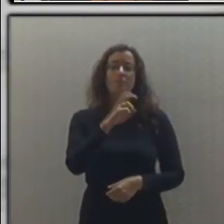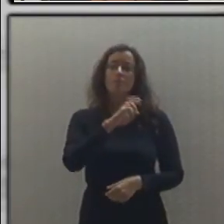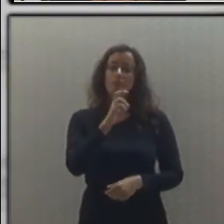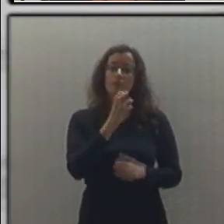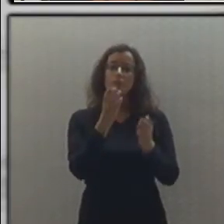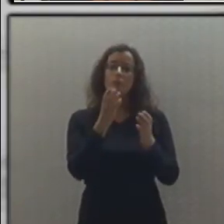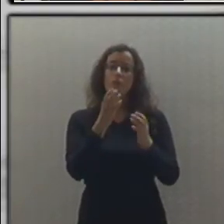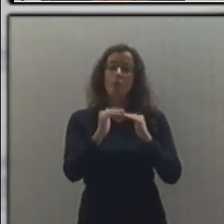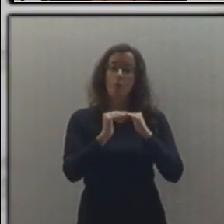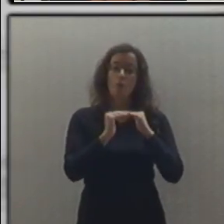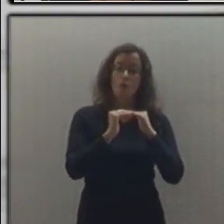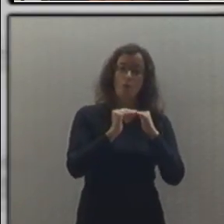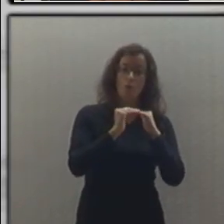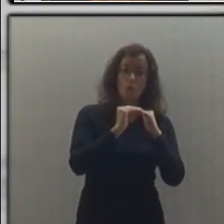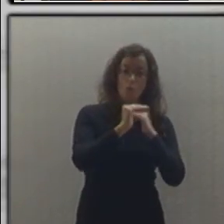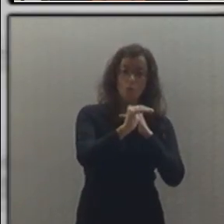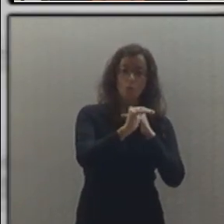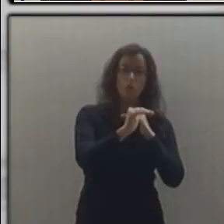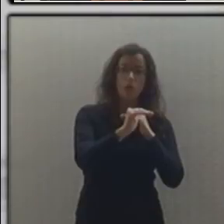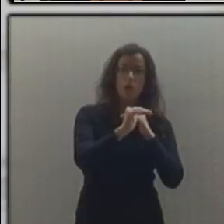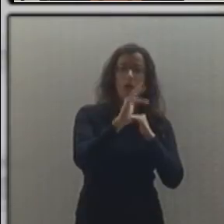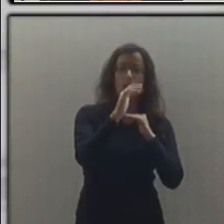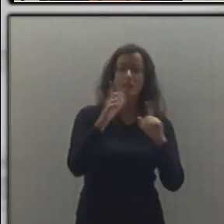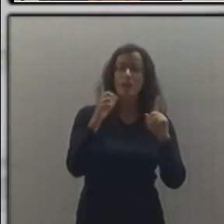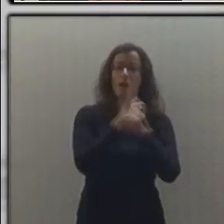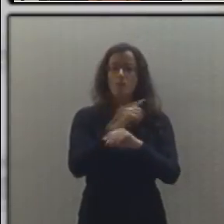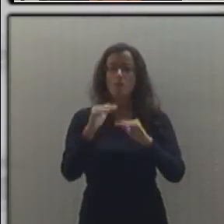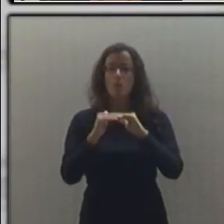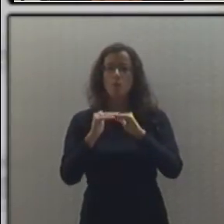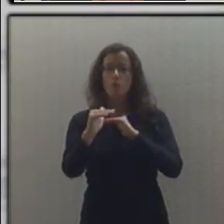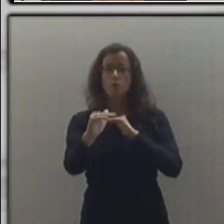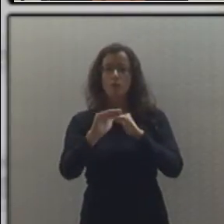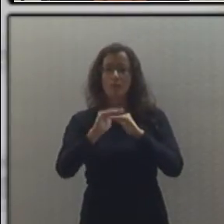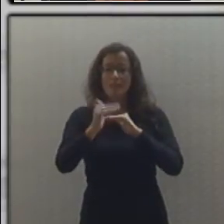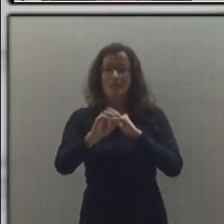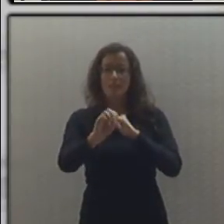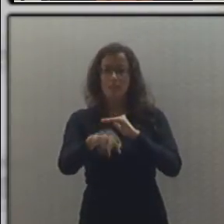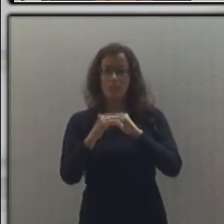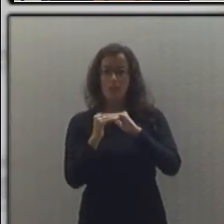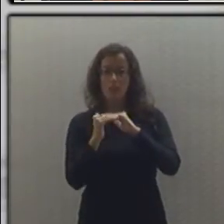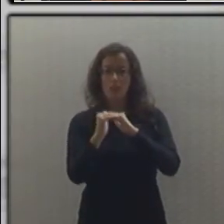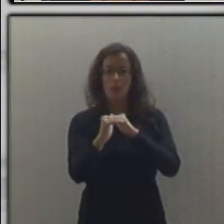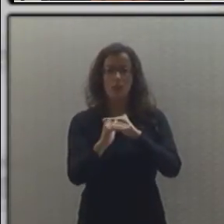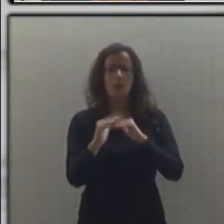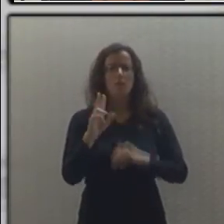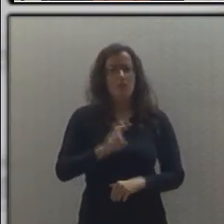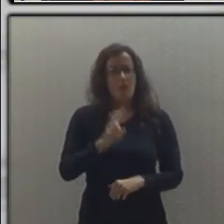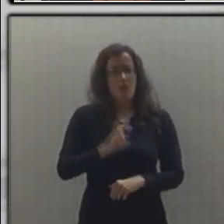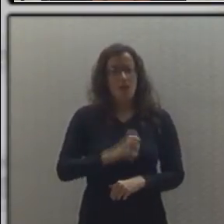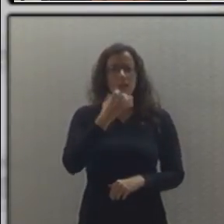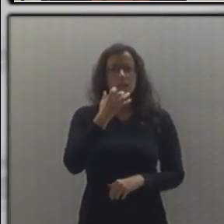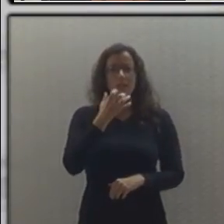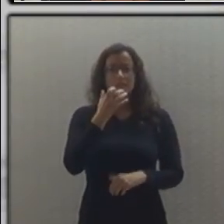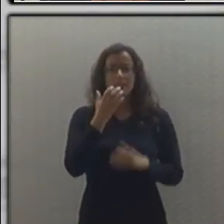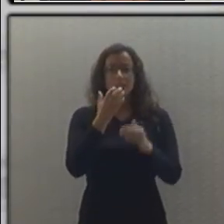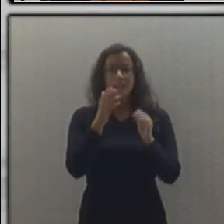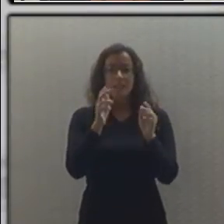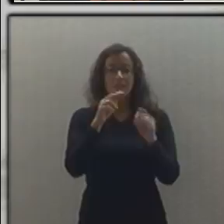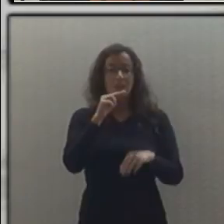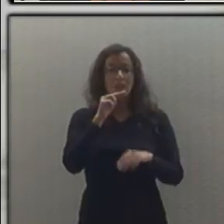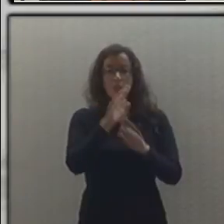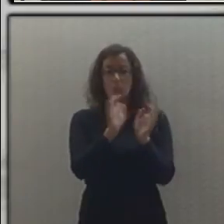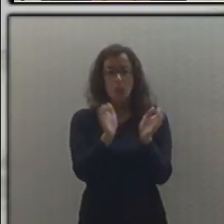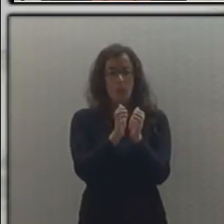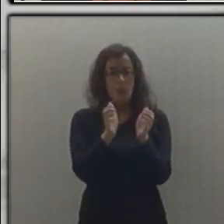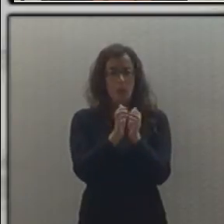de ducha por ducha ras de suelo, en el que es muy funcional cuando son baños muy pequeños,